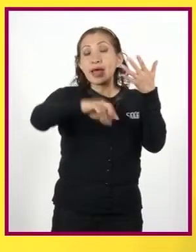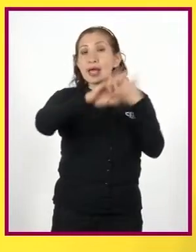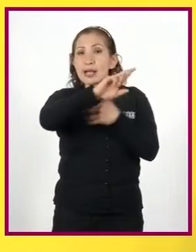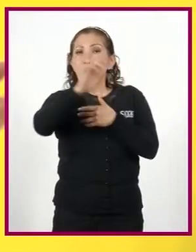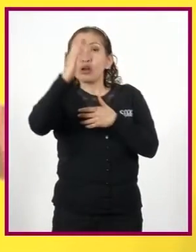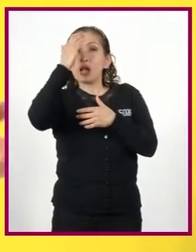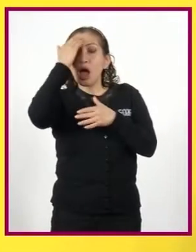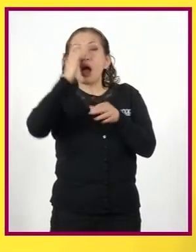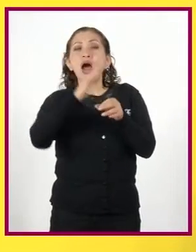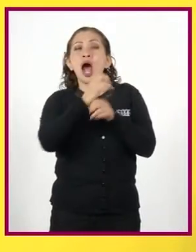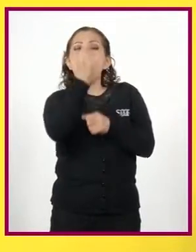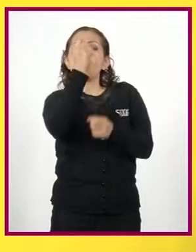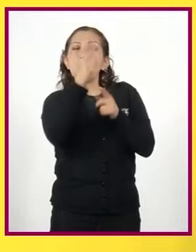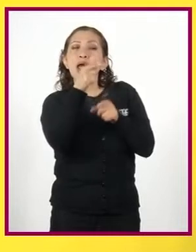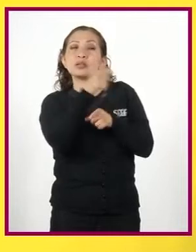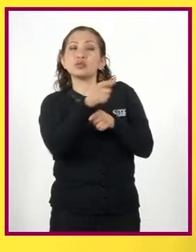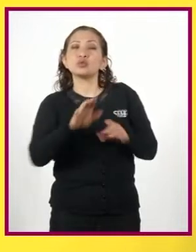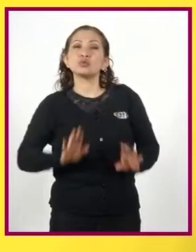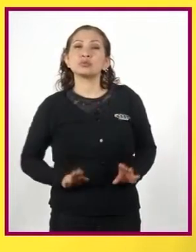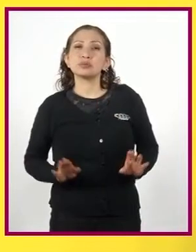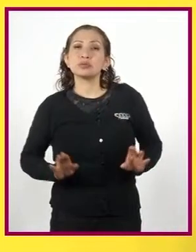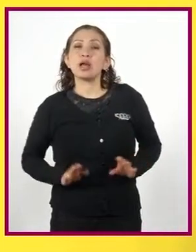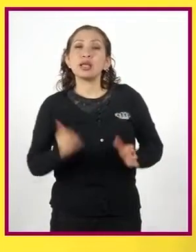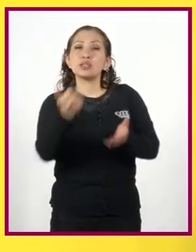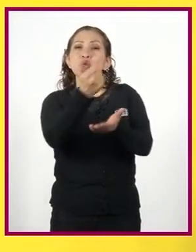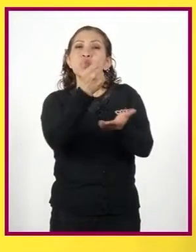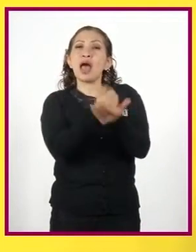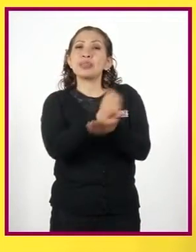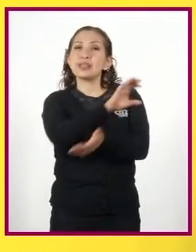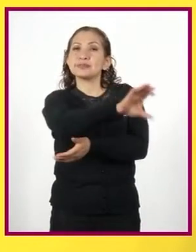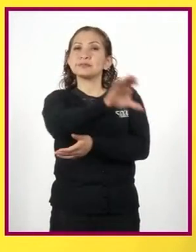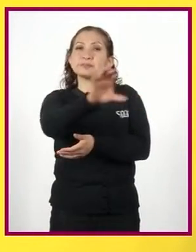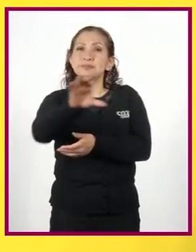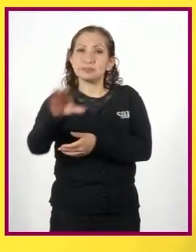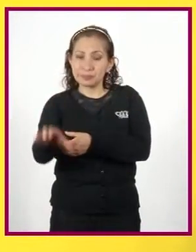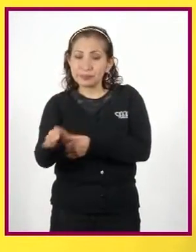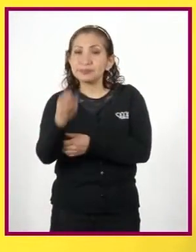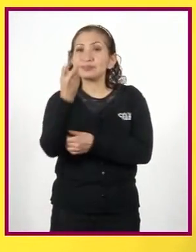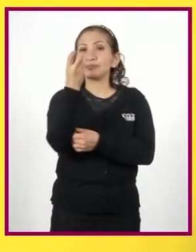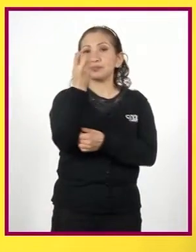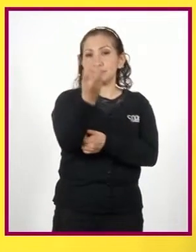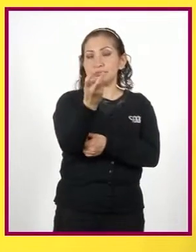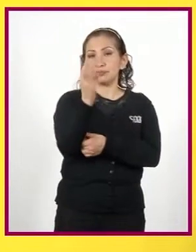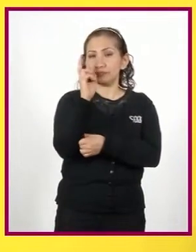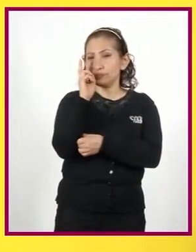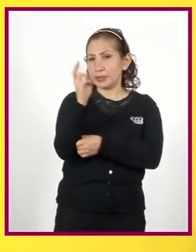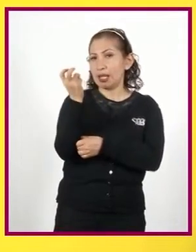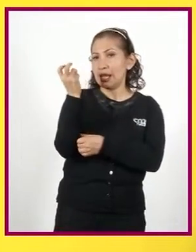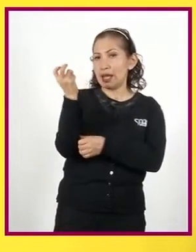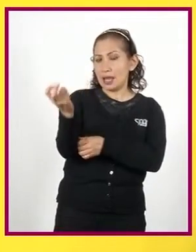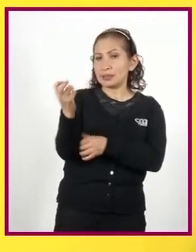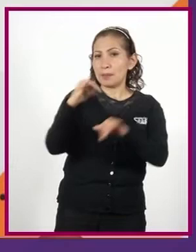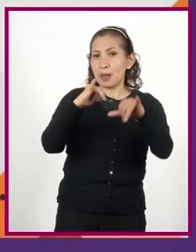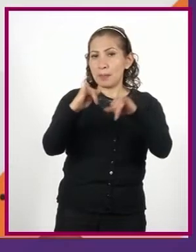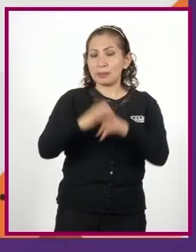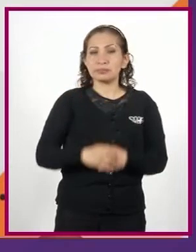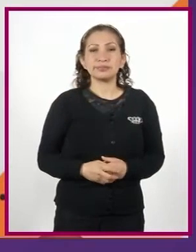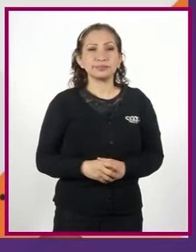reconozcan algunas de sus ciudades principales. Para ello, observen el siguiente